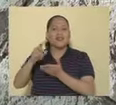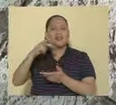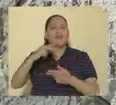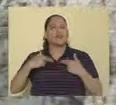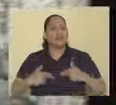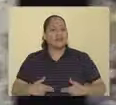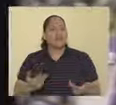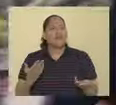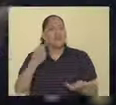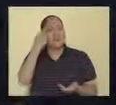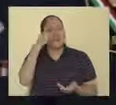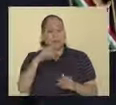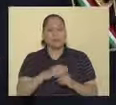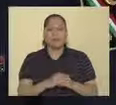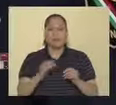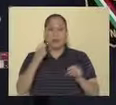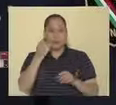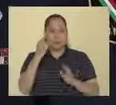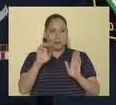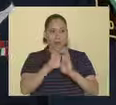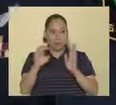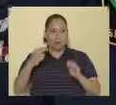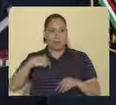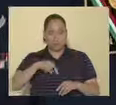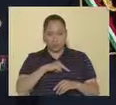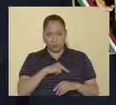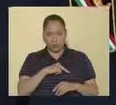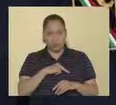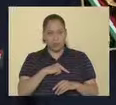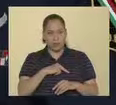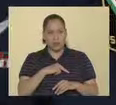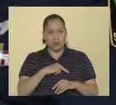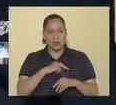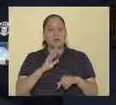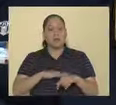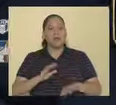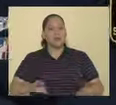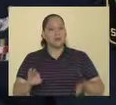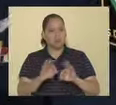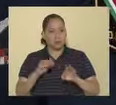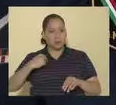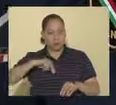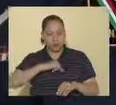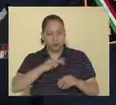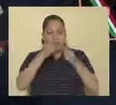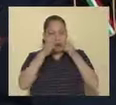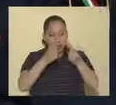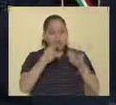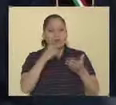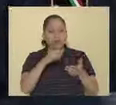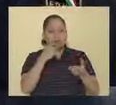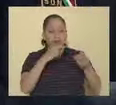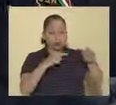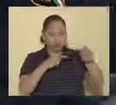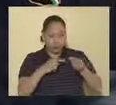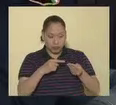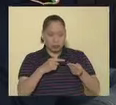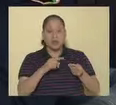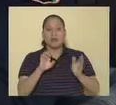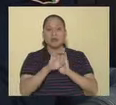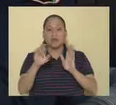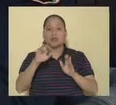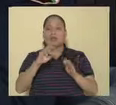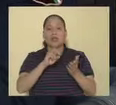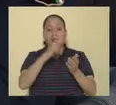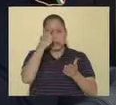Humanos? Bueno, pues nosotros, una parte importante que tenemos en la atención de estas quejas que puede haber por violaciones a